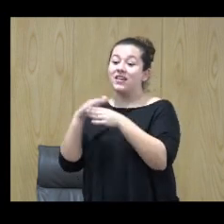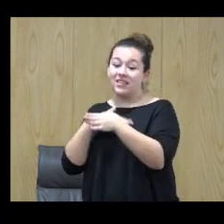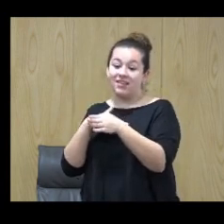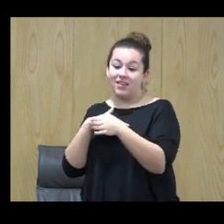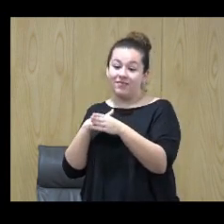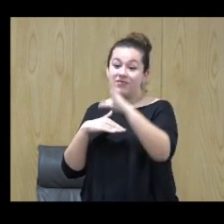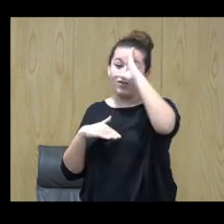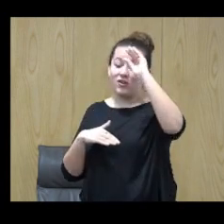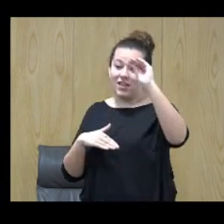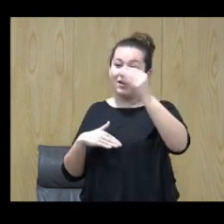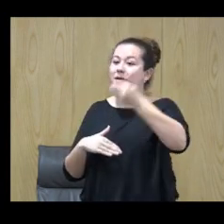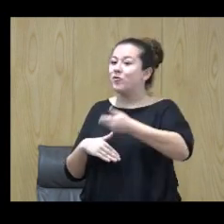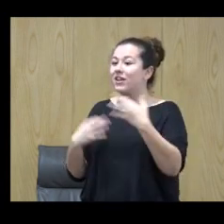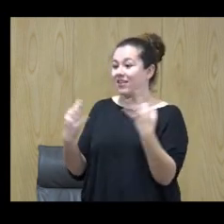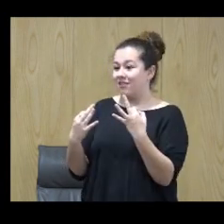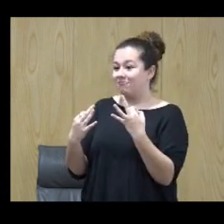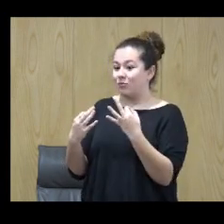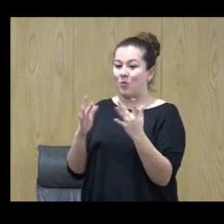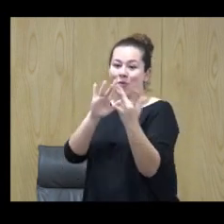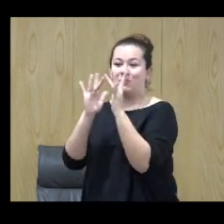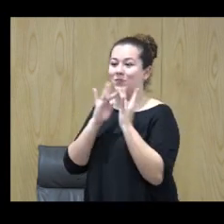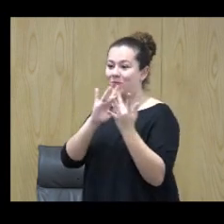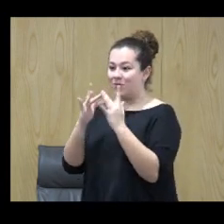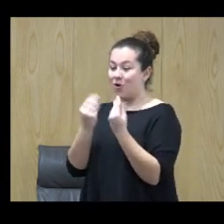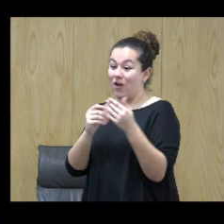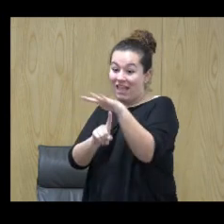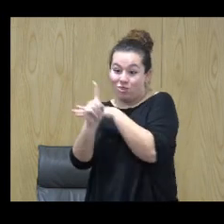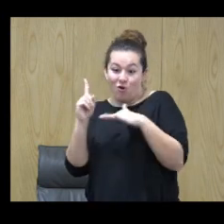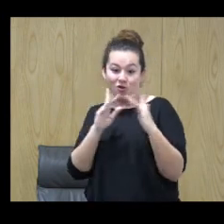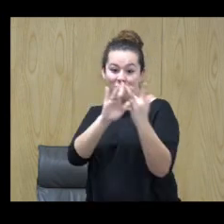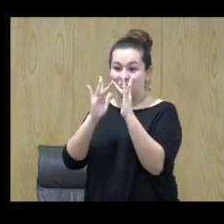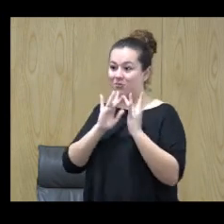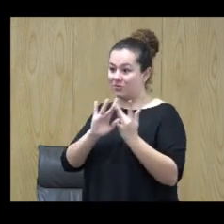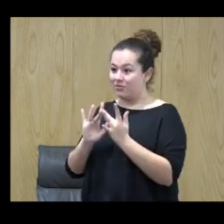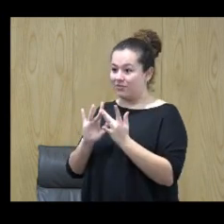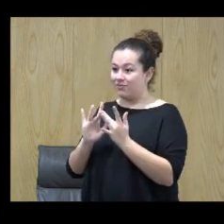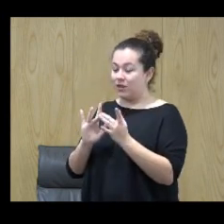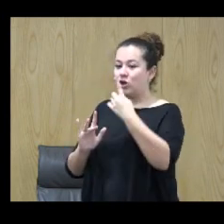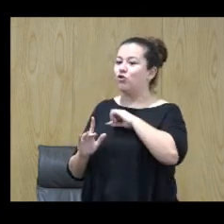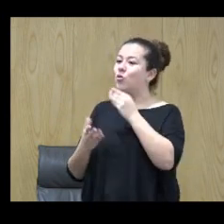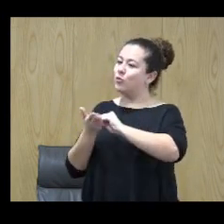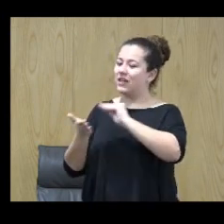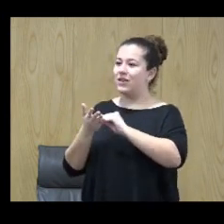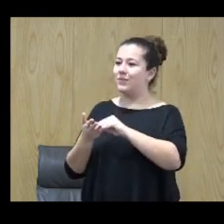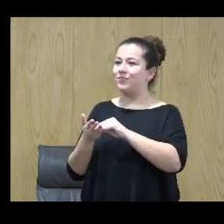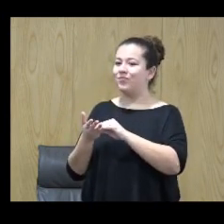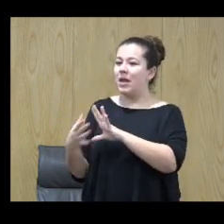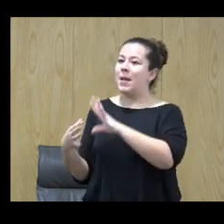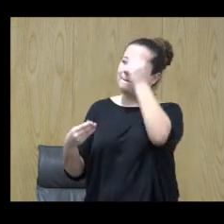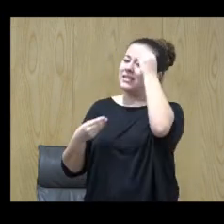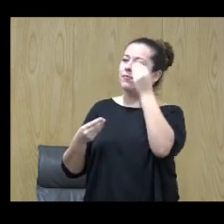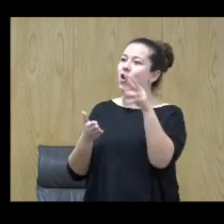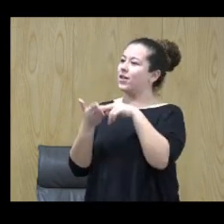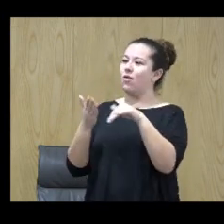final es importantísima la interacción con el entorno y que tenemos asociada muchas veces a que la lectura es algo individual